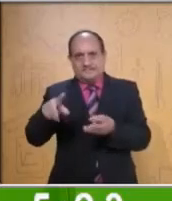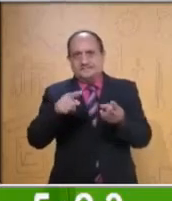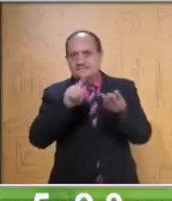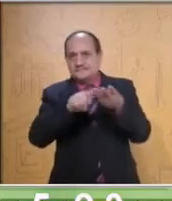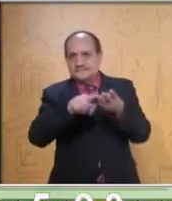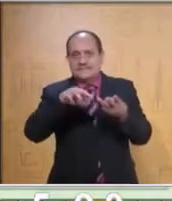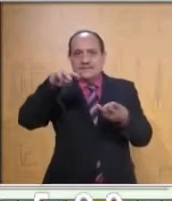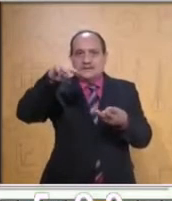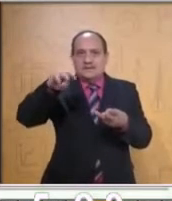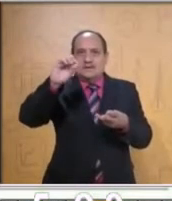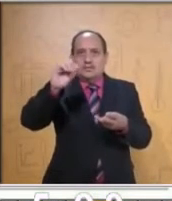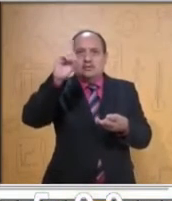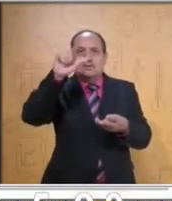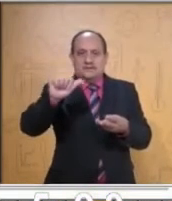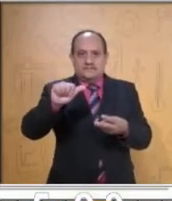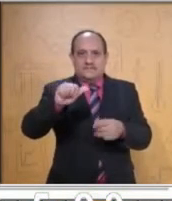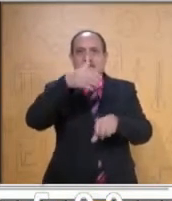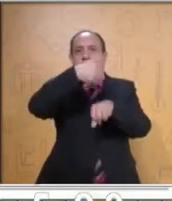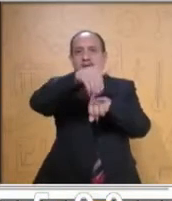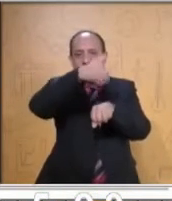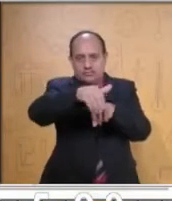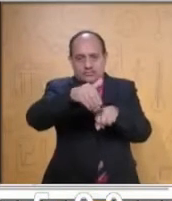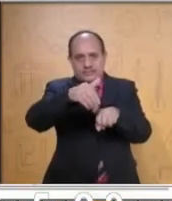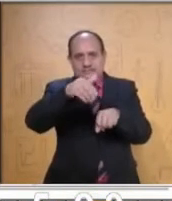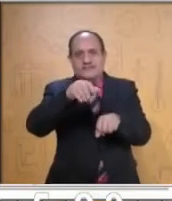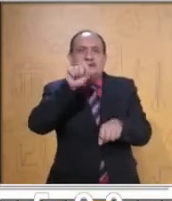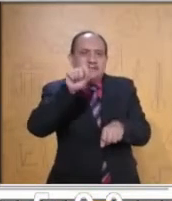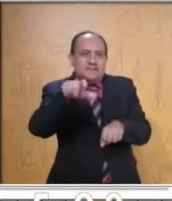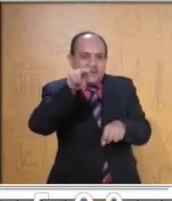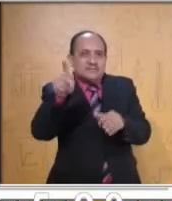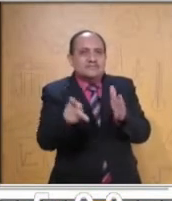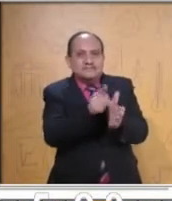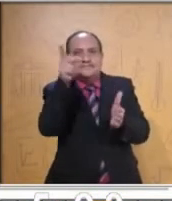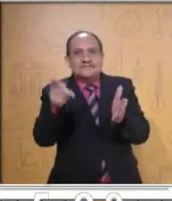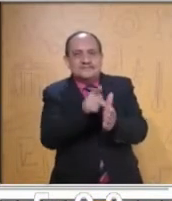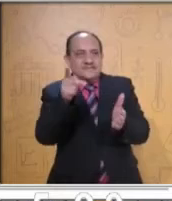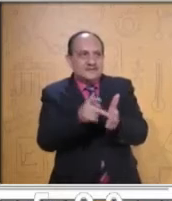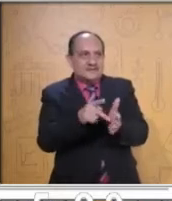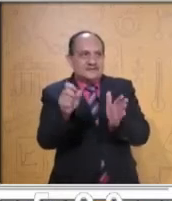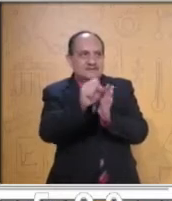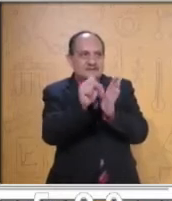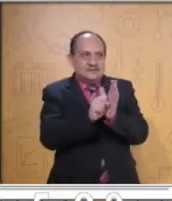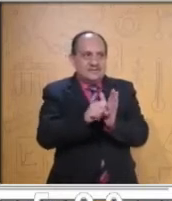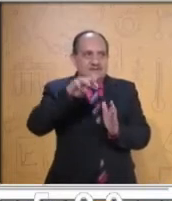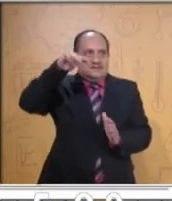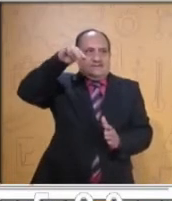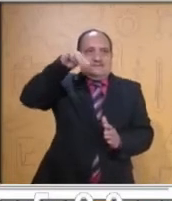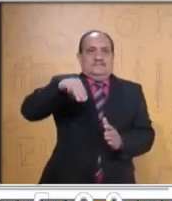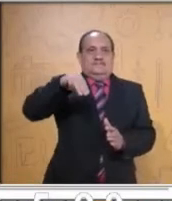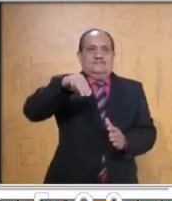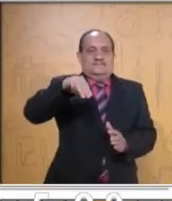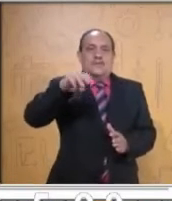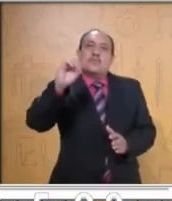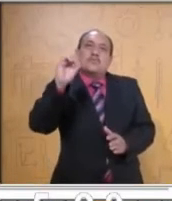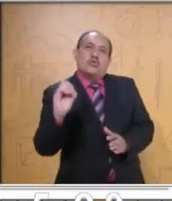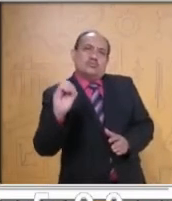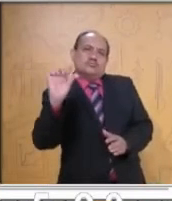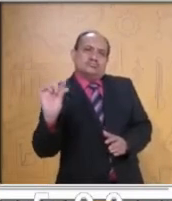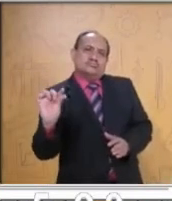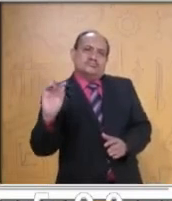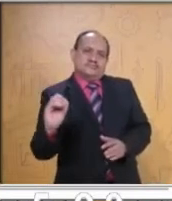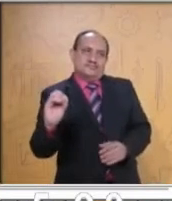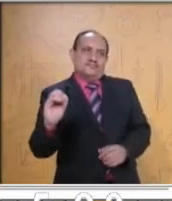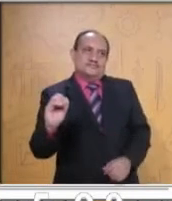la moda, que dijimos que se iba a simplificar con el símbolo, una M mayúscula con una O como